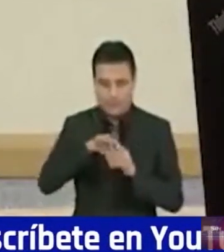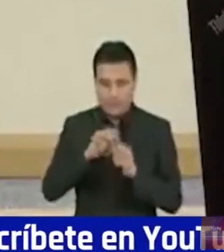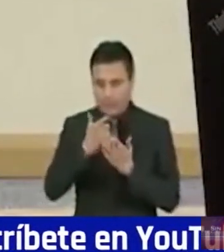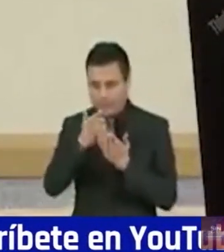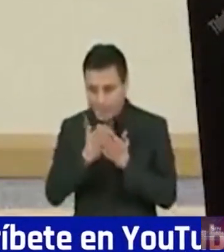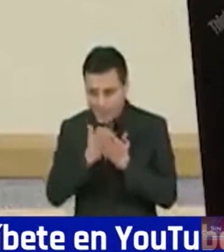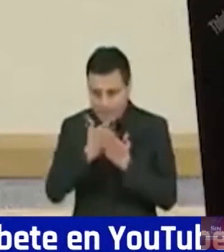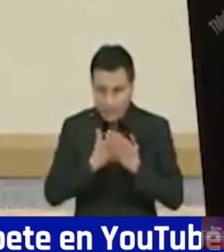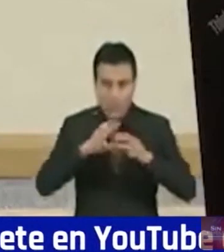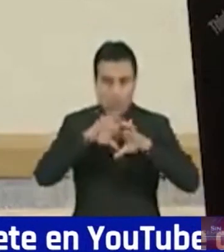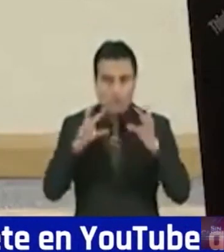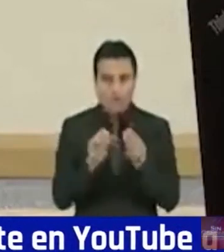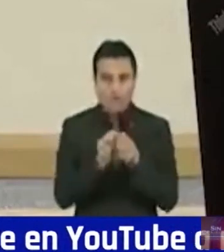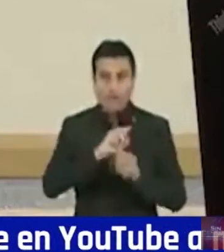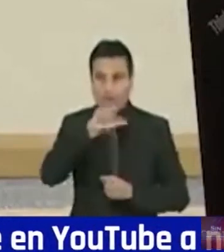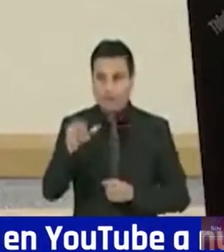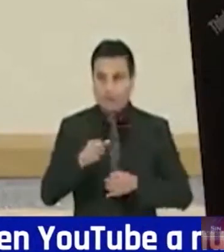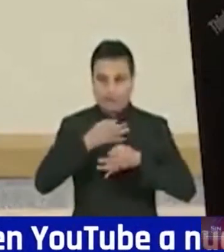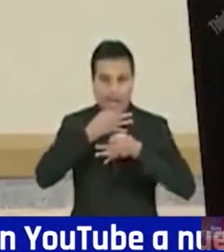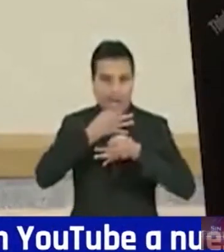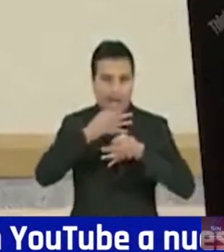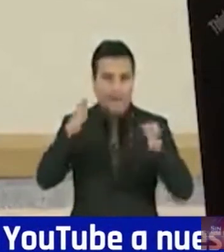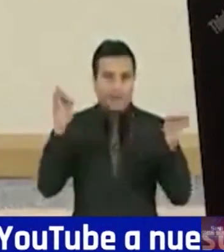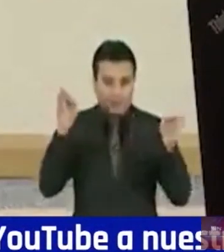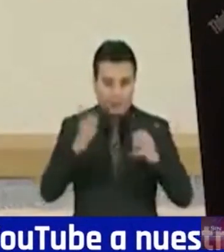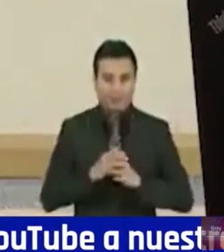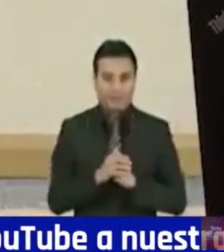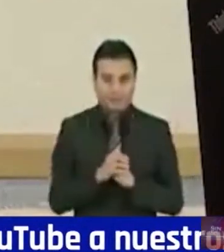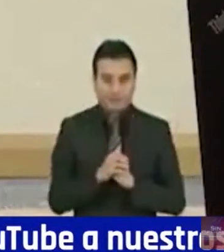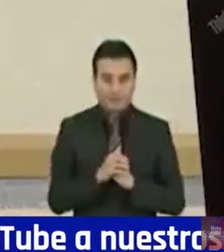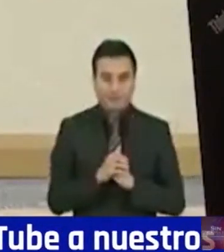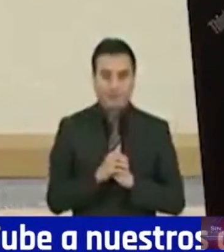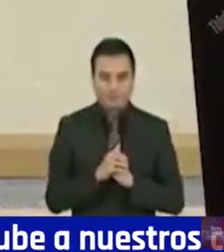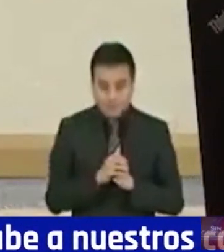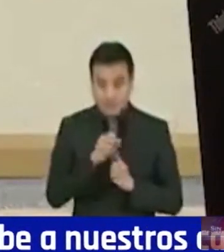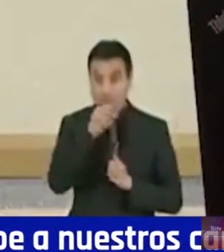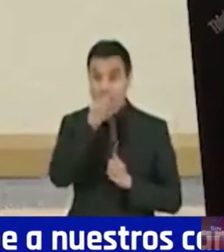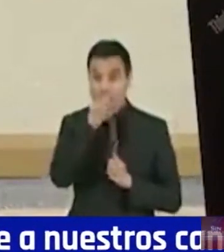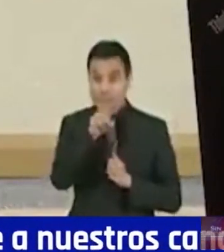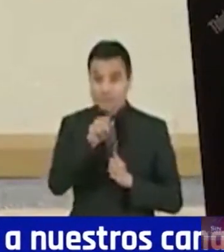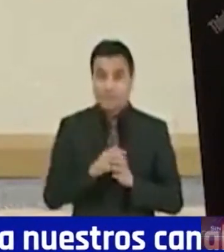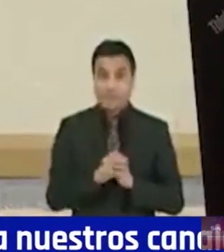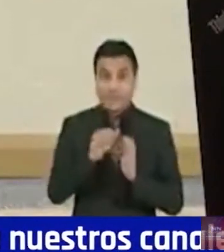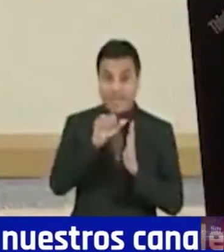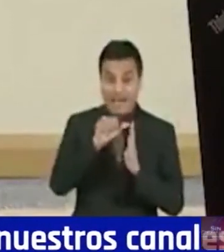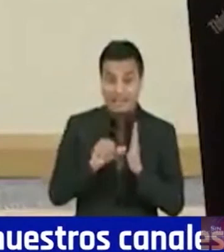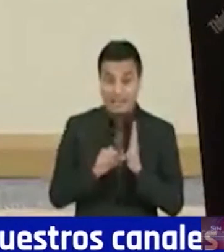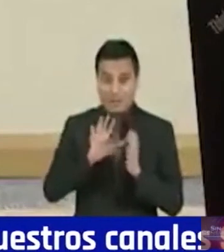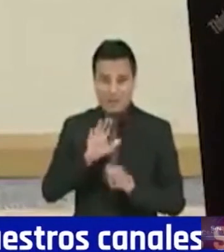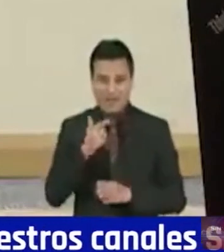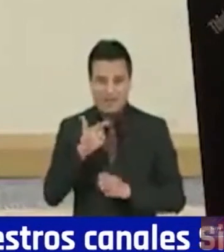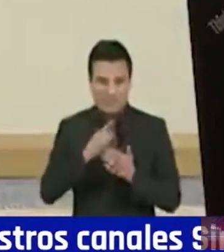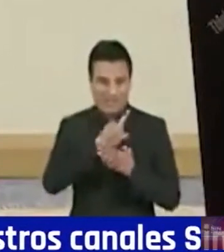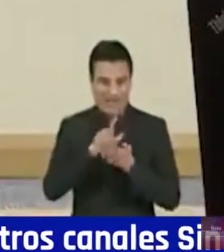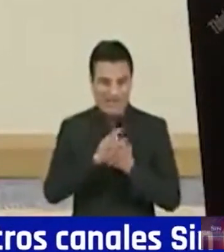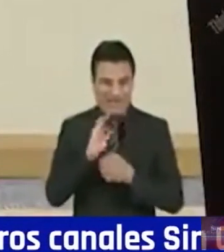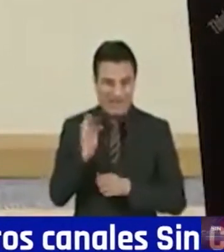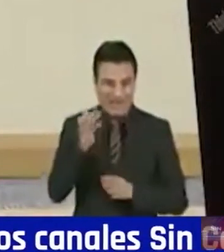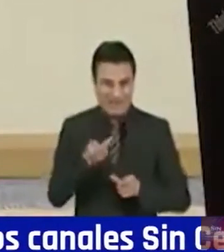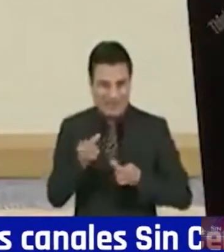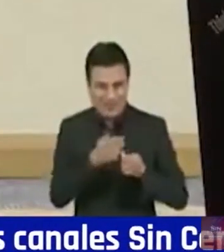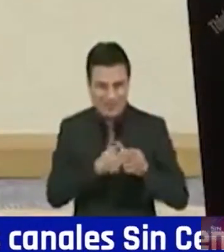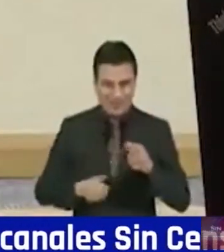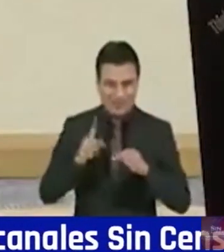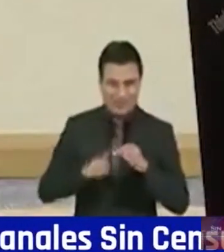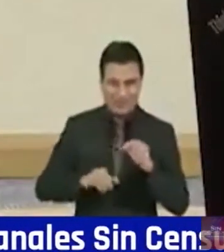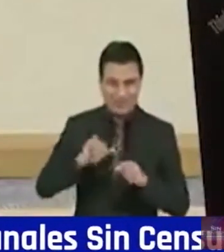de mandato y declarar los resultados finales de esta consulta. Además, el mismo artículo 57 de la Ley Federal de Revocación de